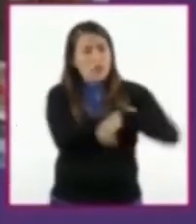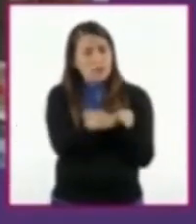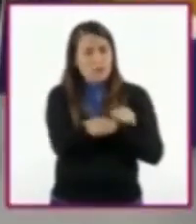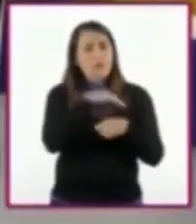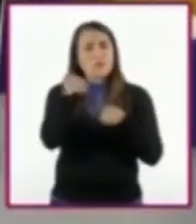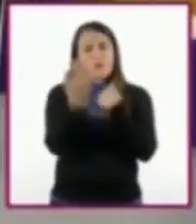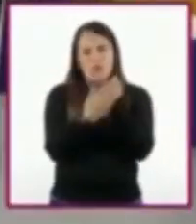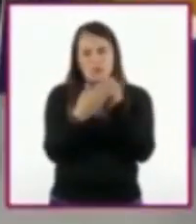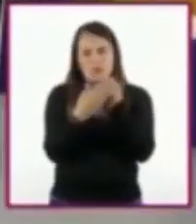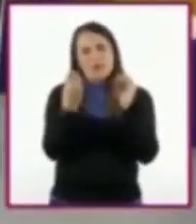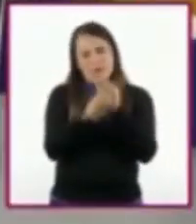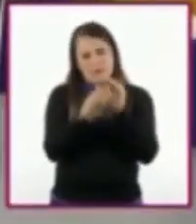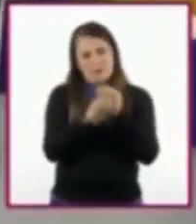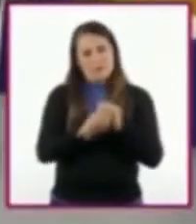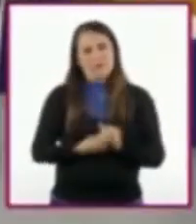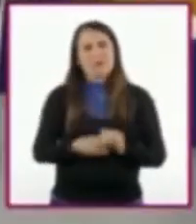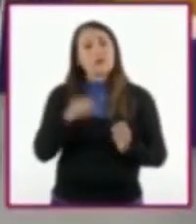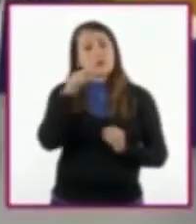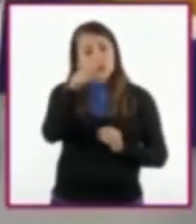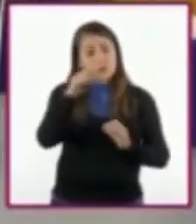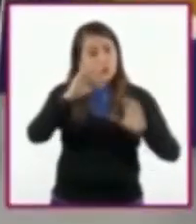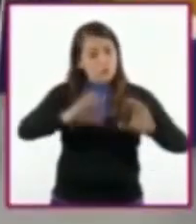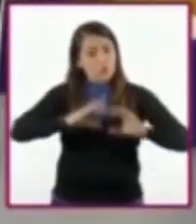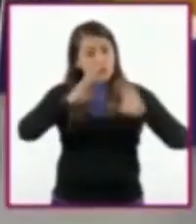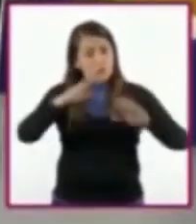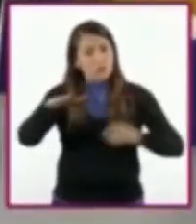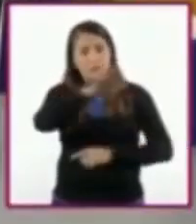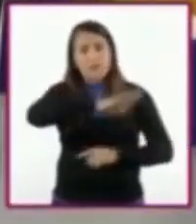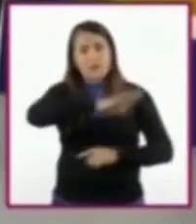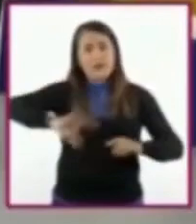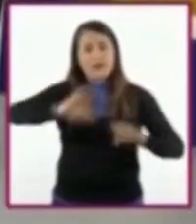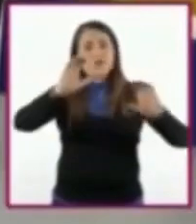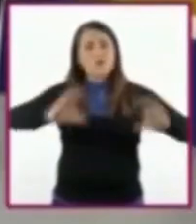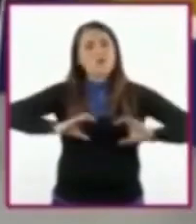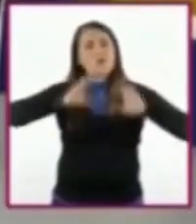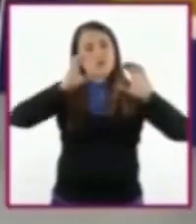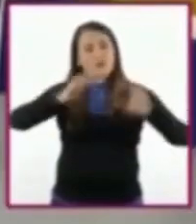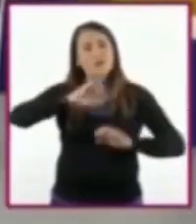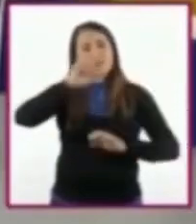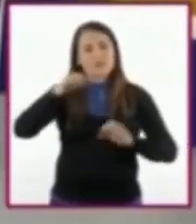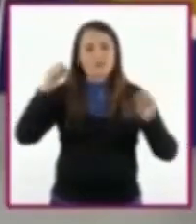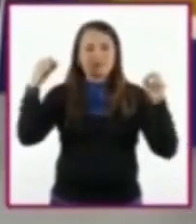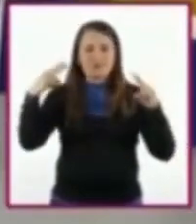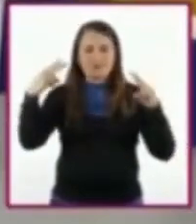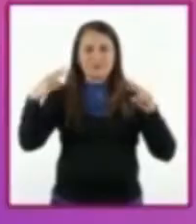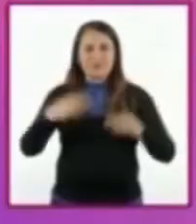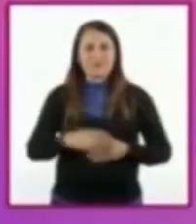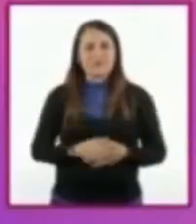sesión. Si tú te cuidas, cuidas a los demás. Hasta pronto.